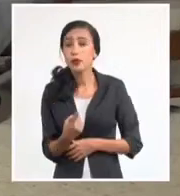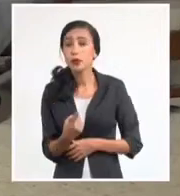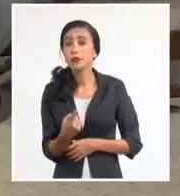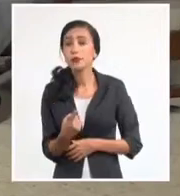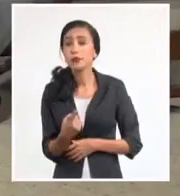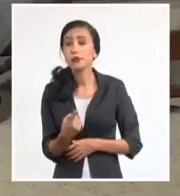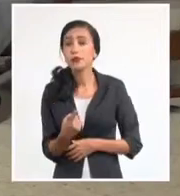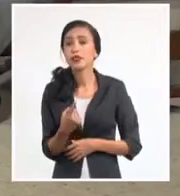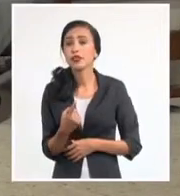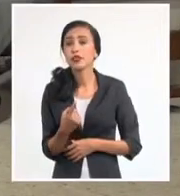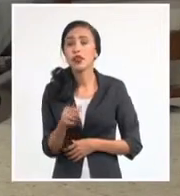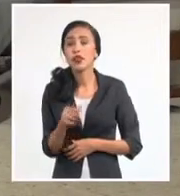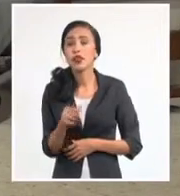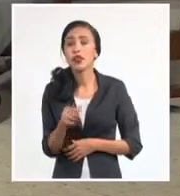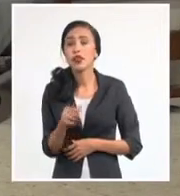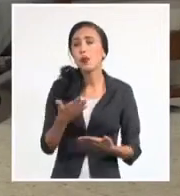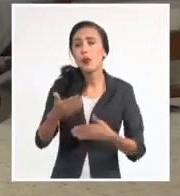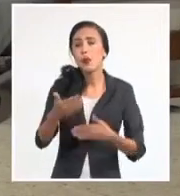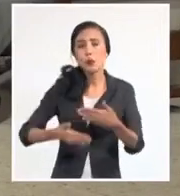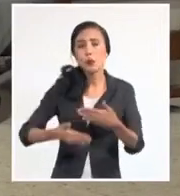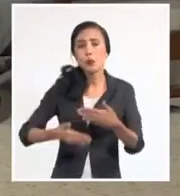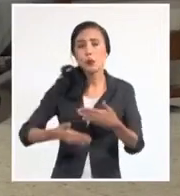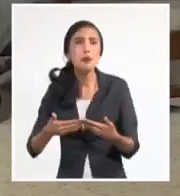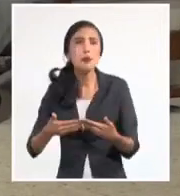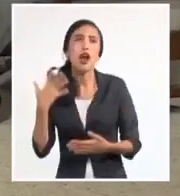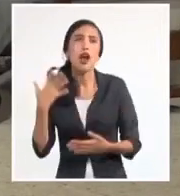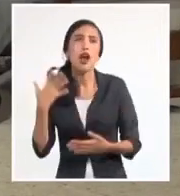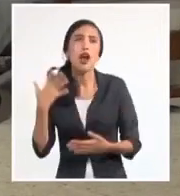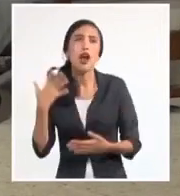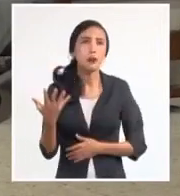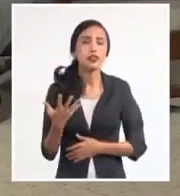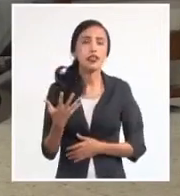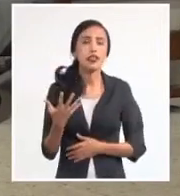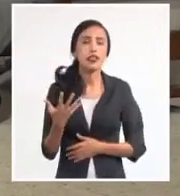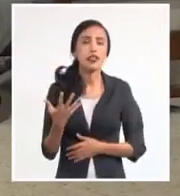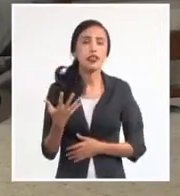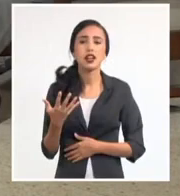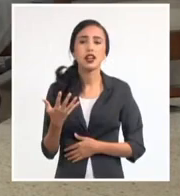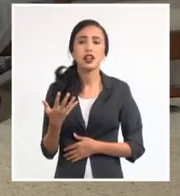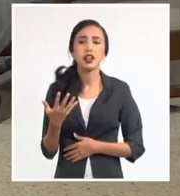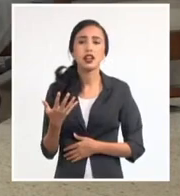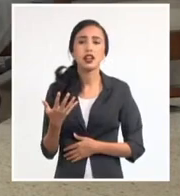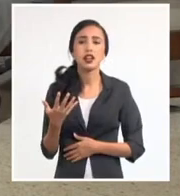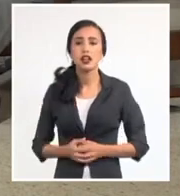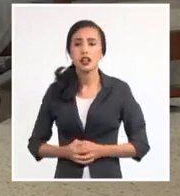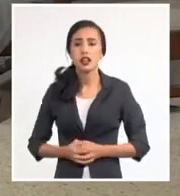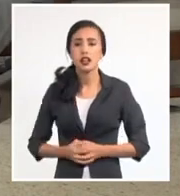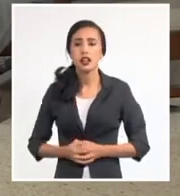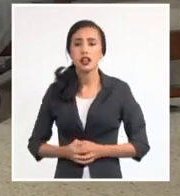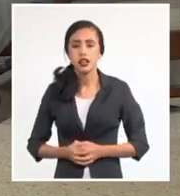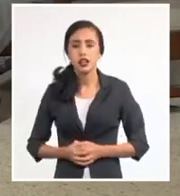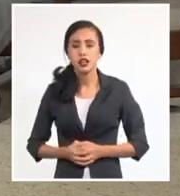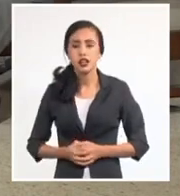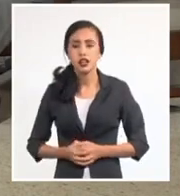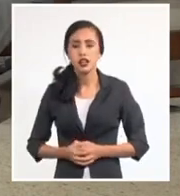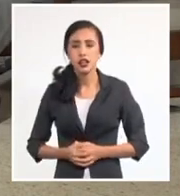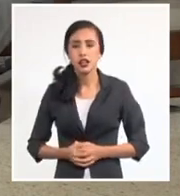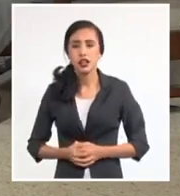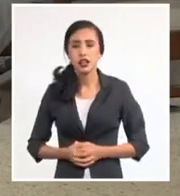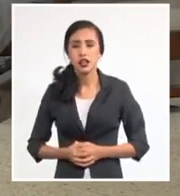como que un desequilibrio que tiene que ver medioambiental con la naturaleza? Si no se prueba otra cosa, ¿no? Y entonces esos son desafíos,